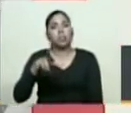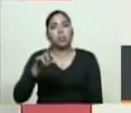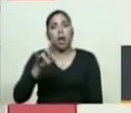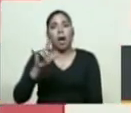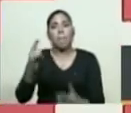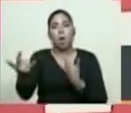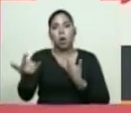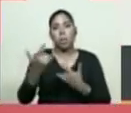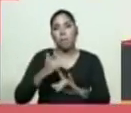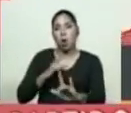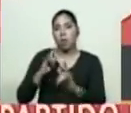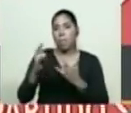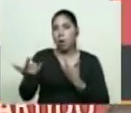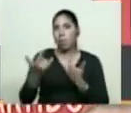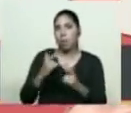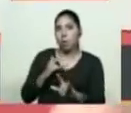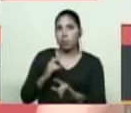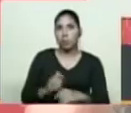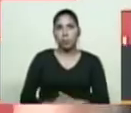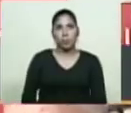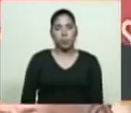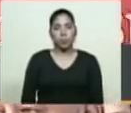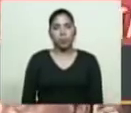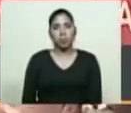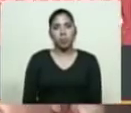de verdad, pues, amor de verdad.